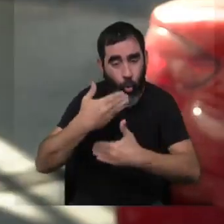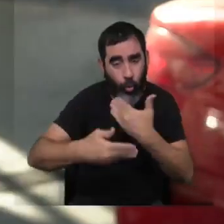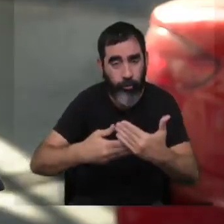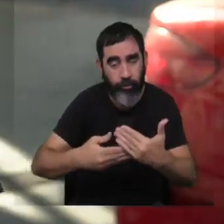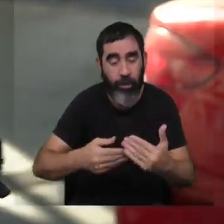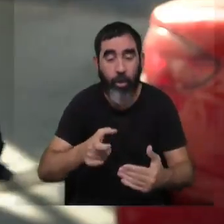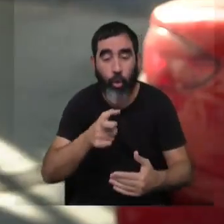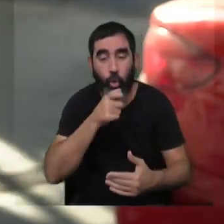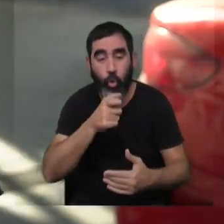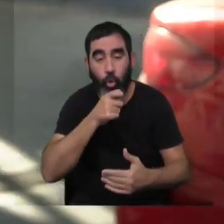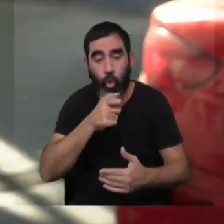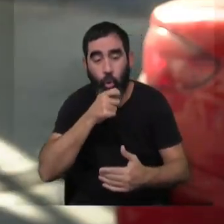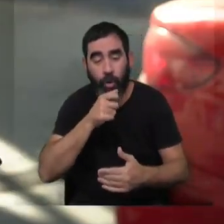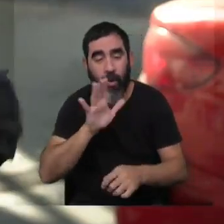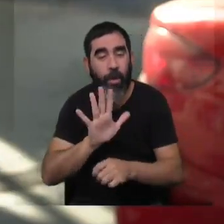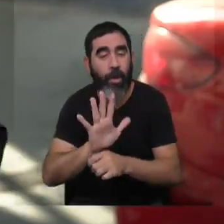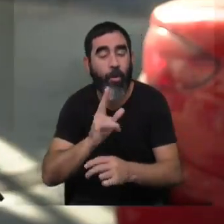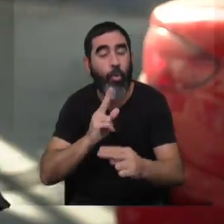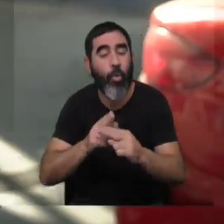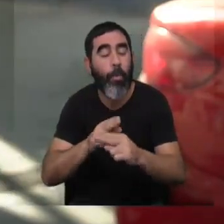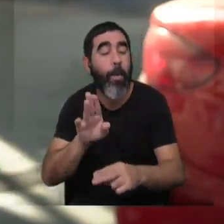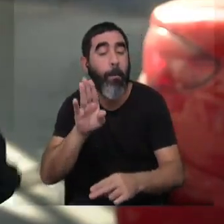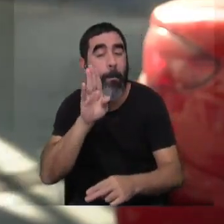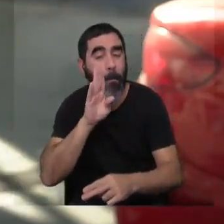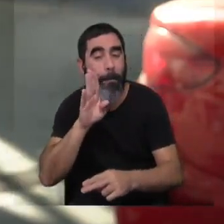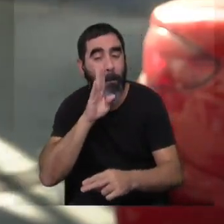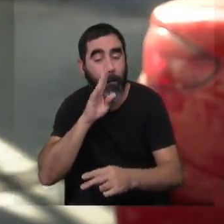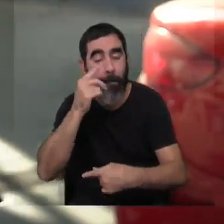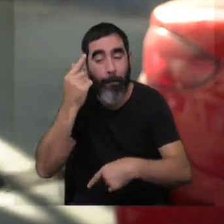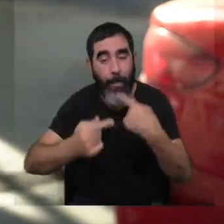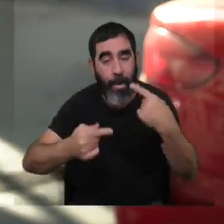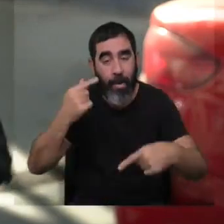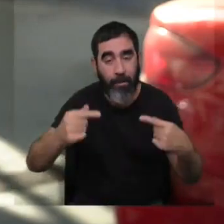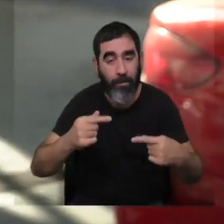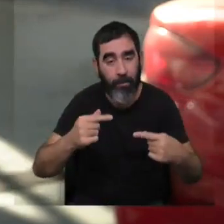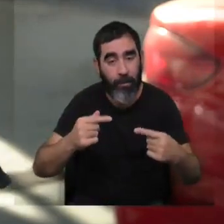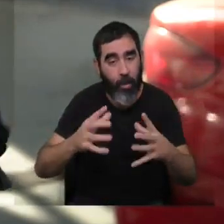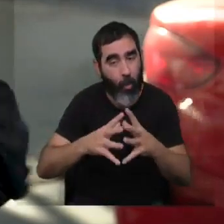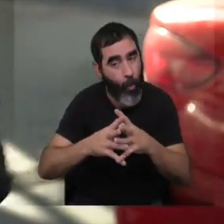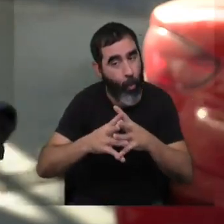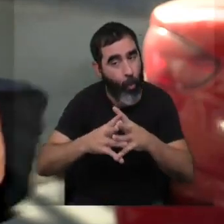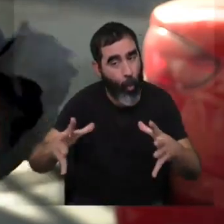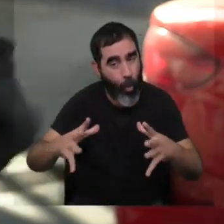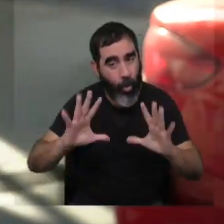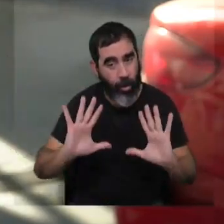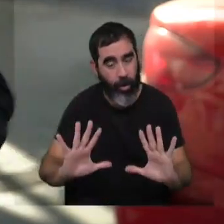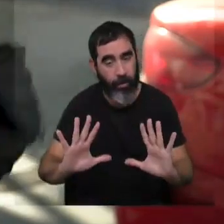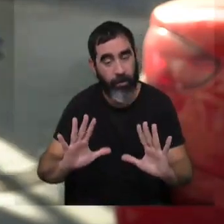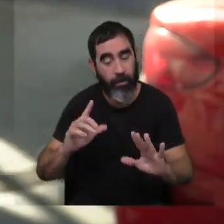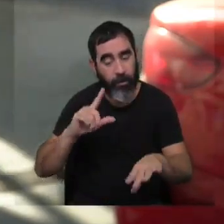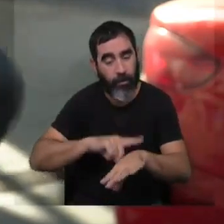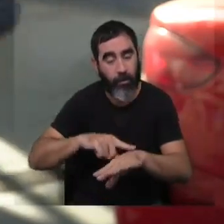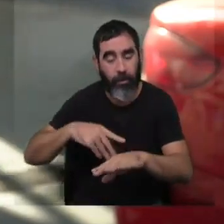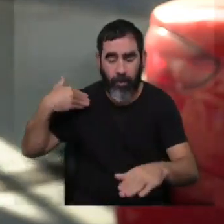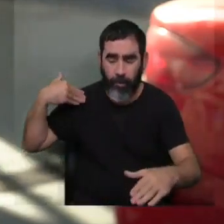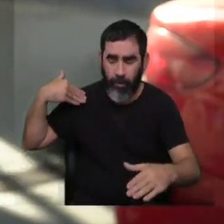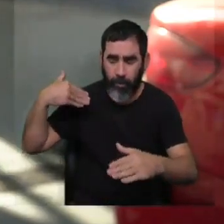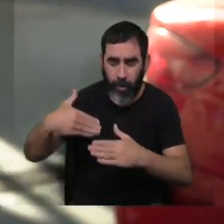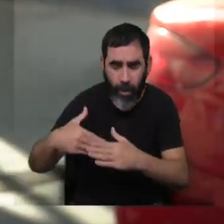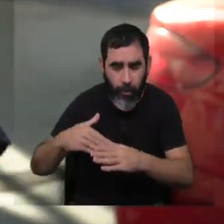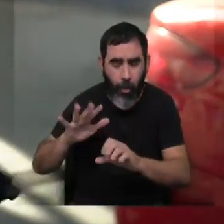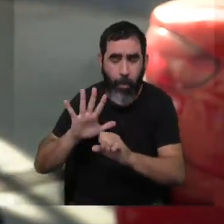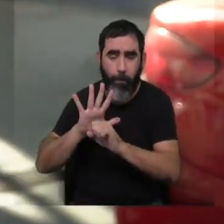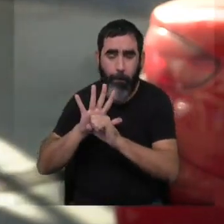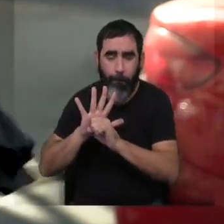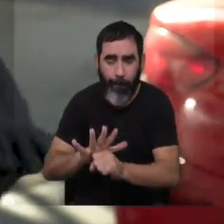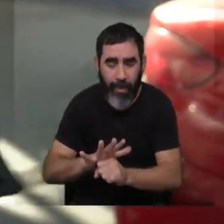roca madre, es decir, esa roca que tiene un contenido de materia orgánica muy elevado, que con el tiempo, la presión y la